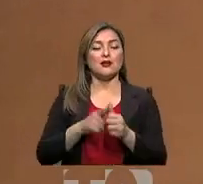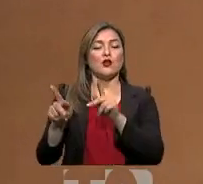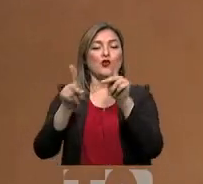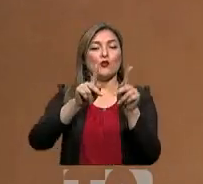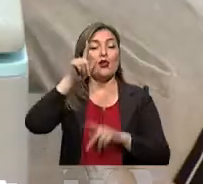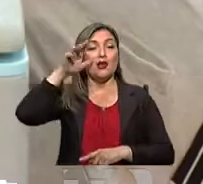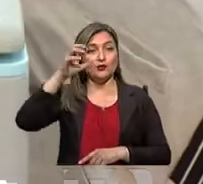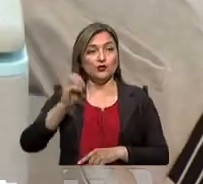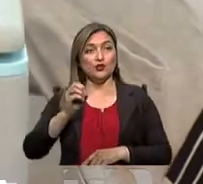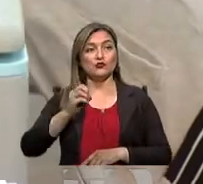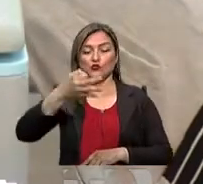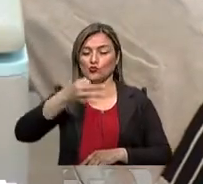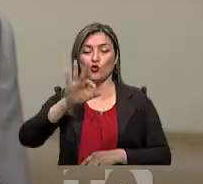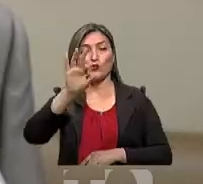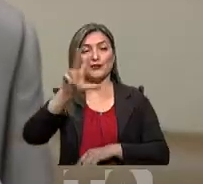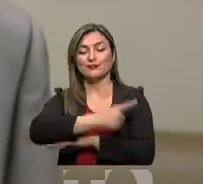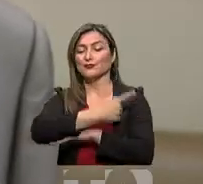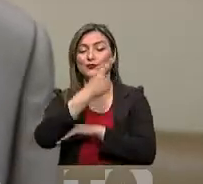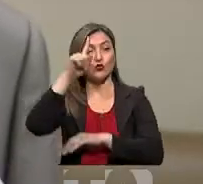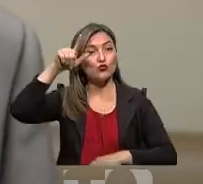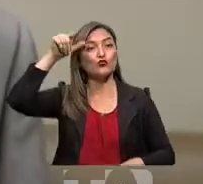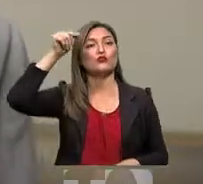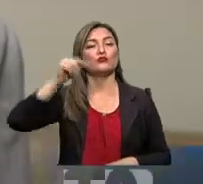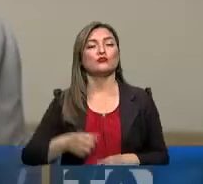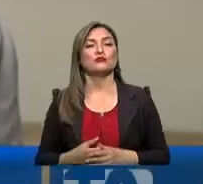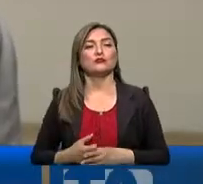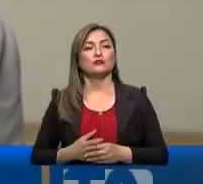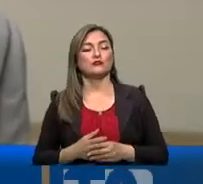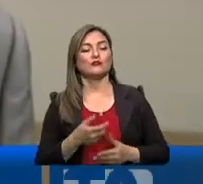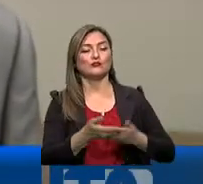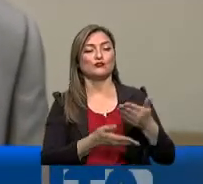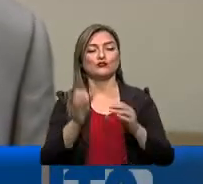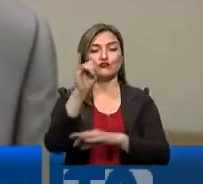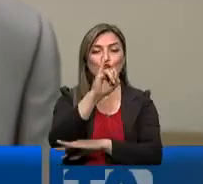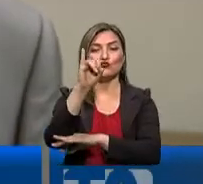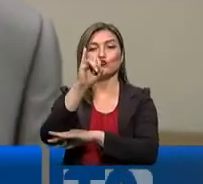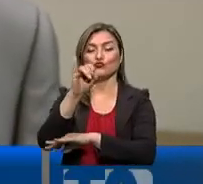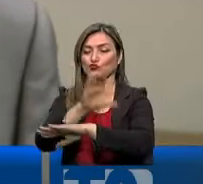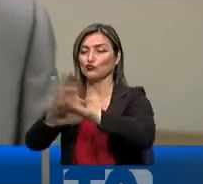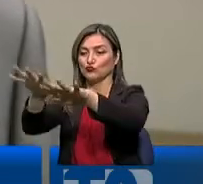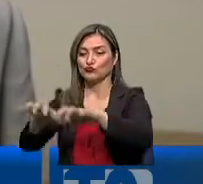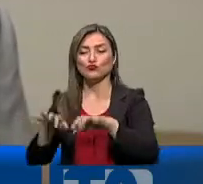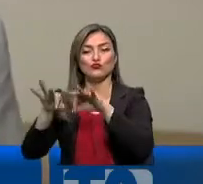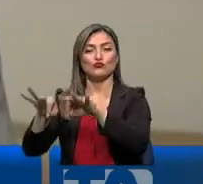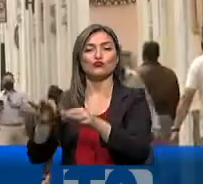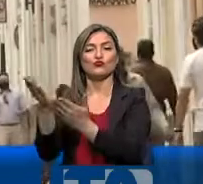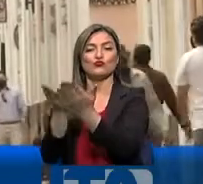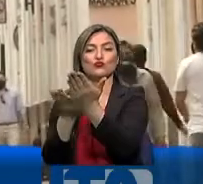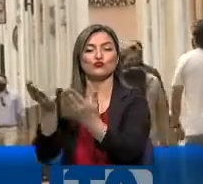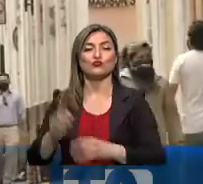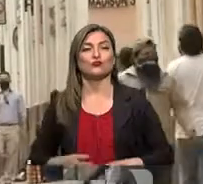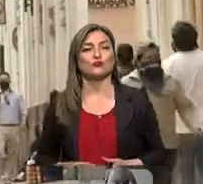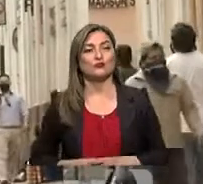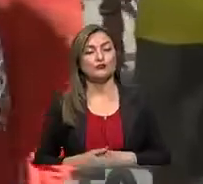se cumplió a los 93 días del gobierno. Básicamente en comercio, industria, agricultura y servicios.